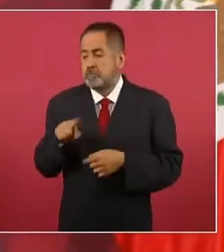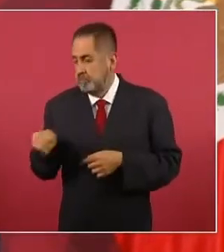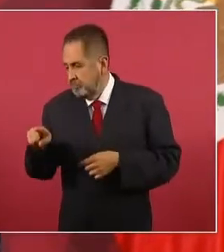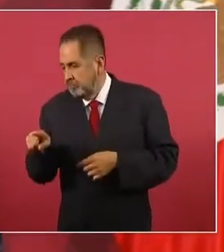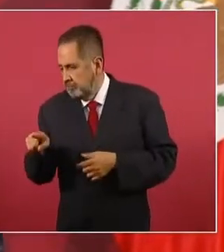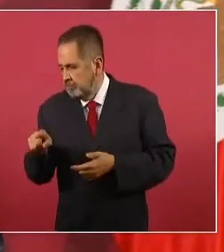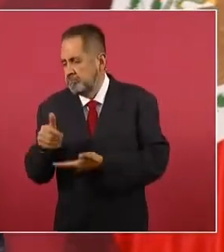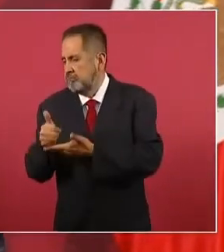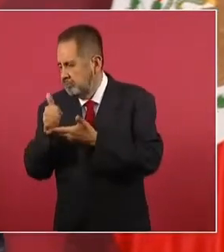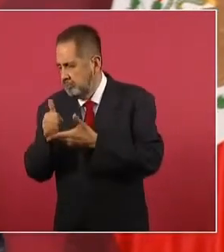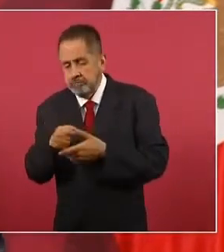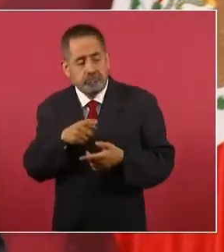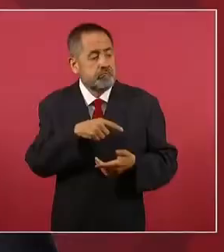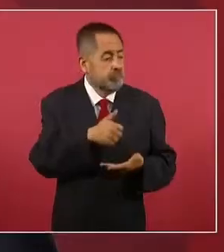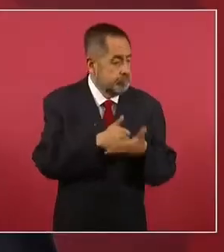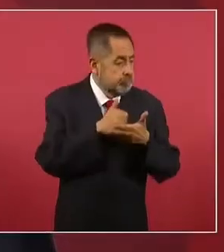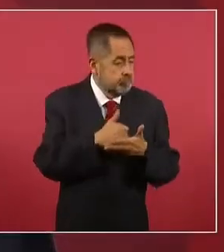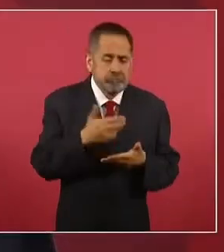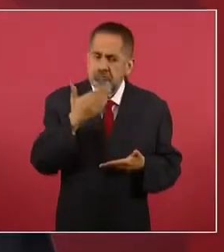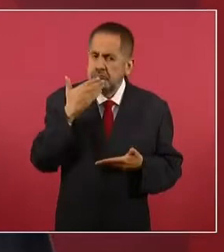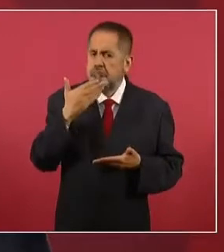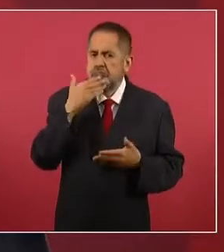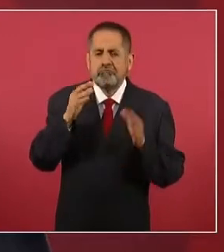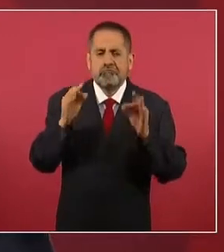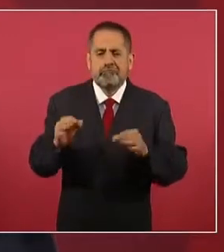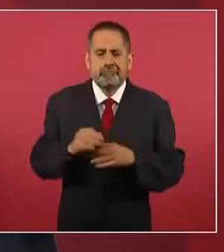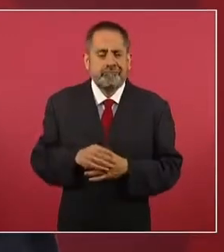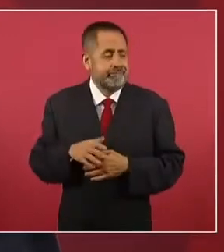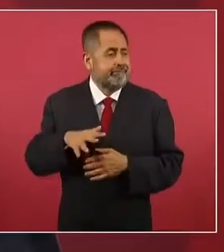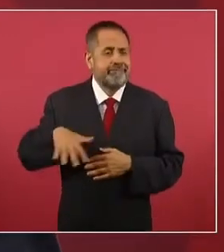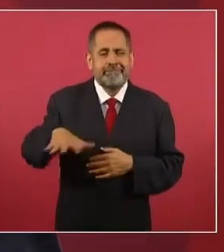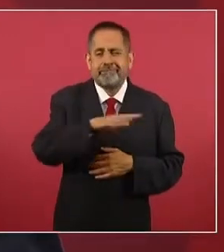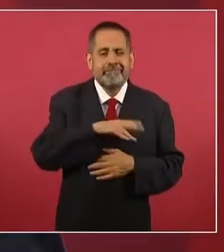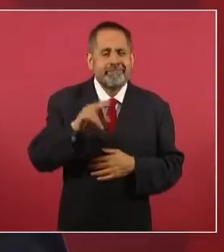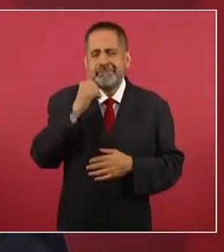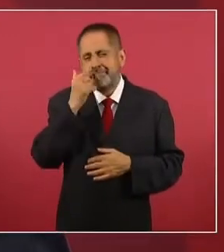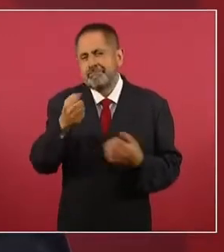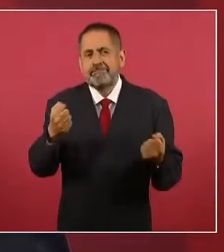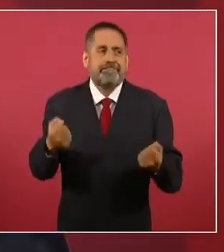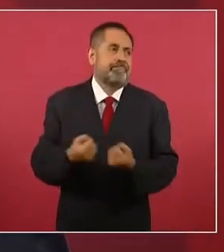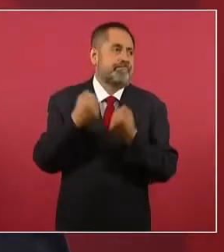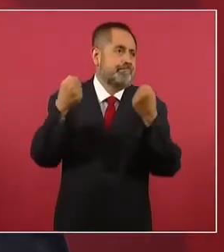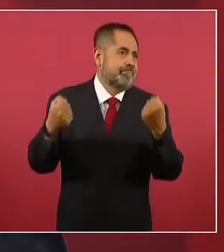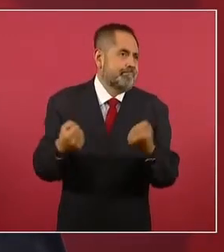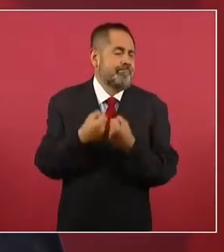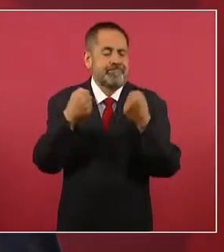ayudando, porque ya la gente no quiere más enfrentamientos